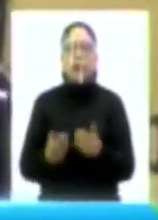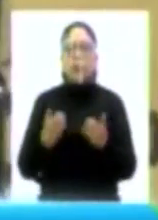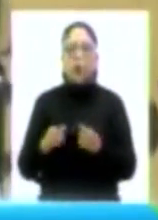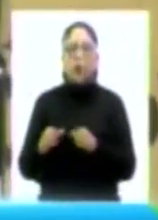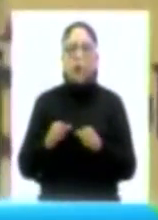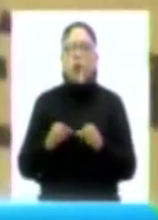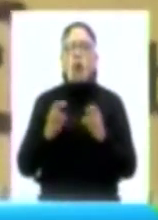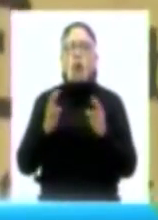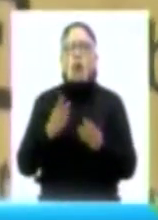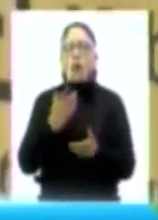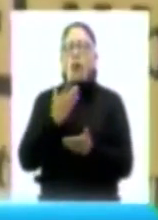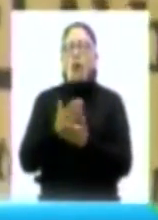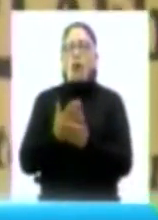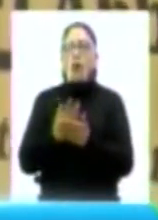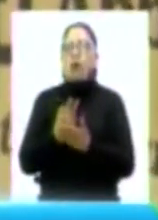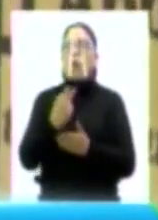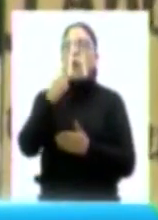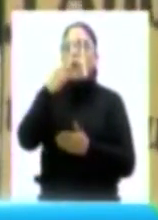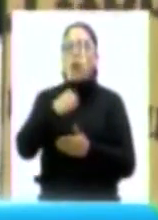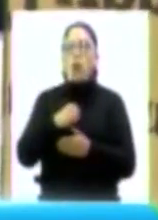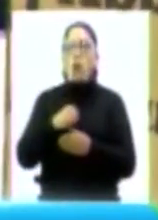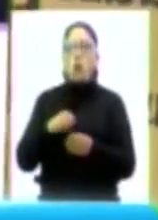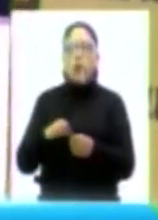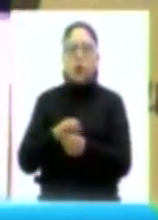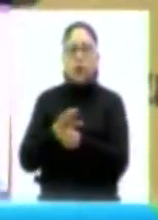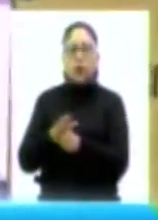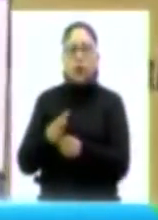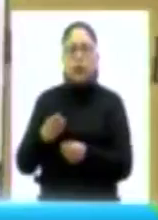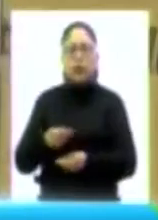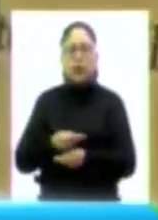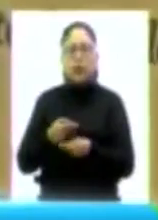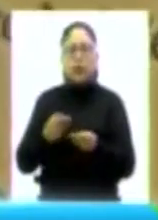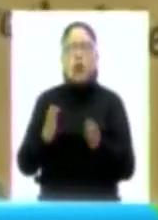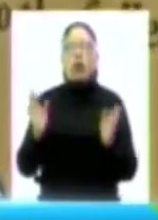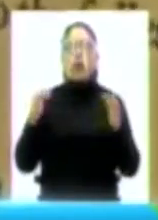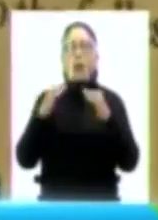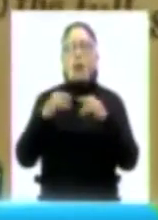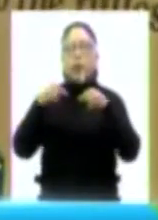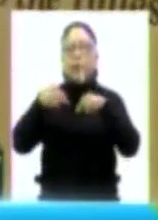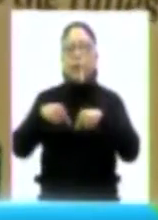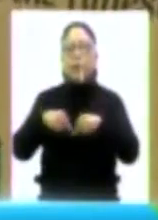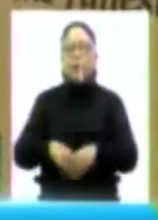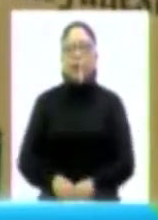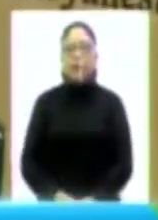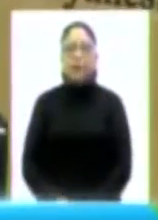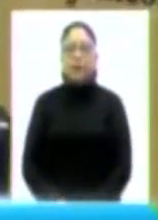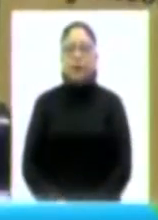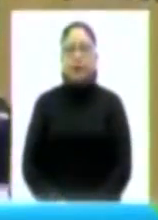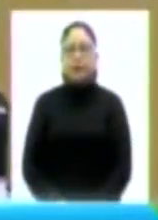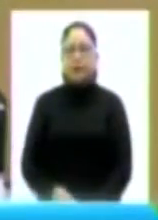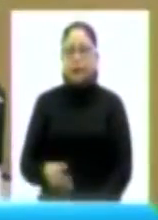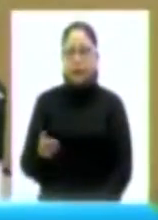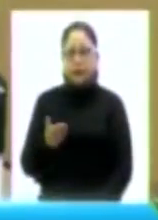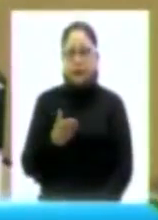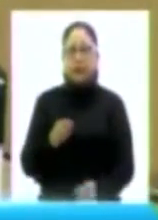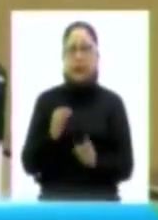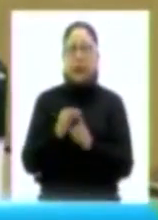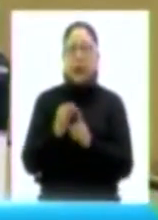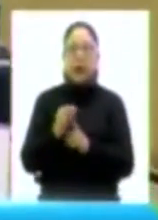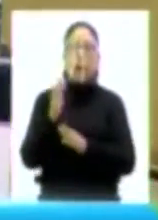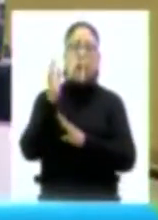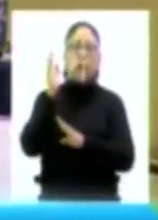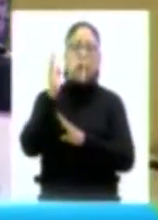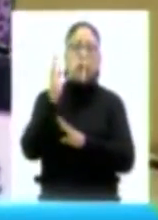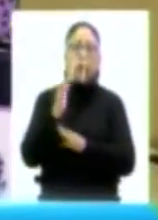pruebas antígeno nasal COVID-19 acá en el Departamento de La Paz. Ahora sí, tendremos las palabras del ministro de Salud